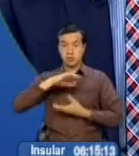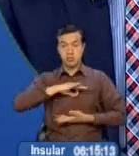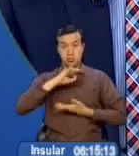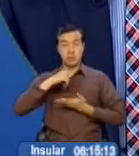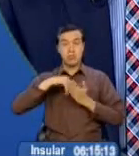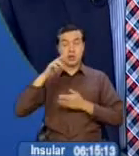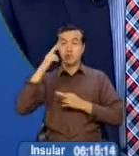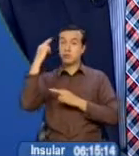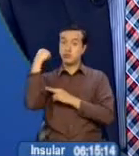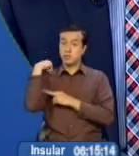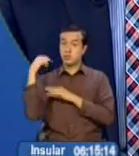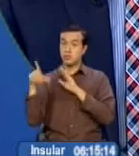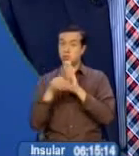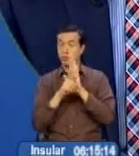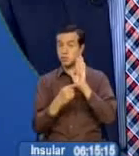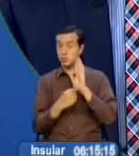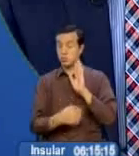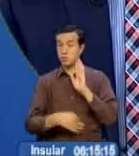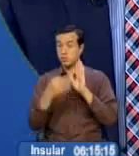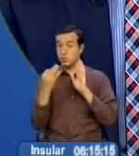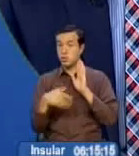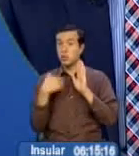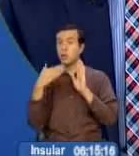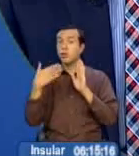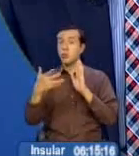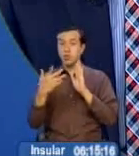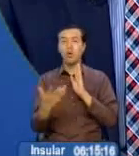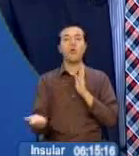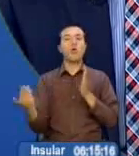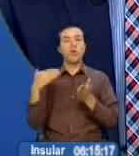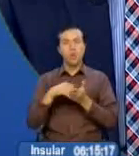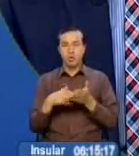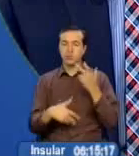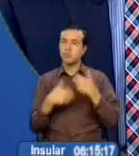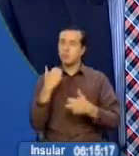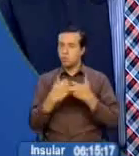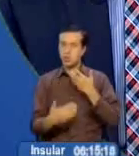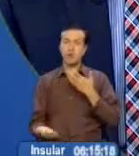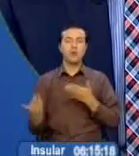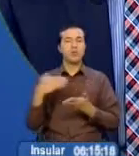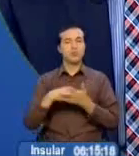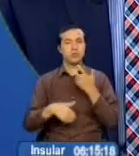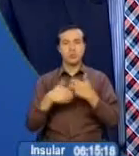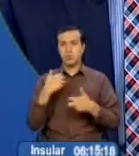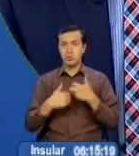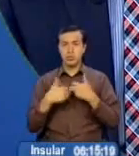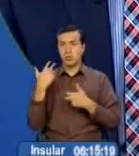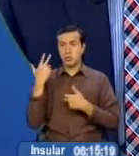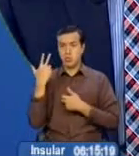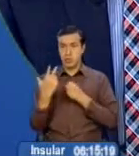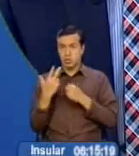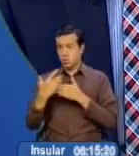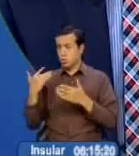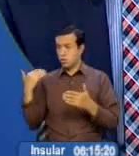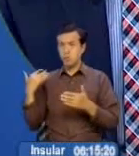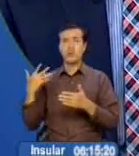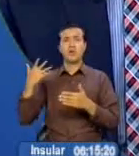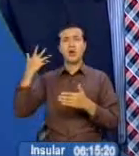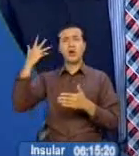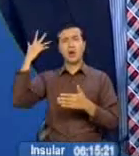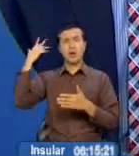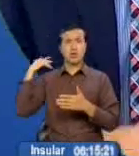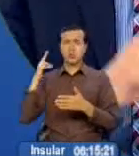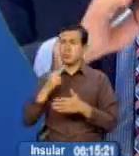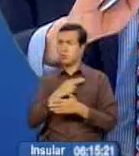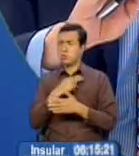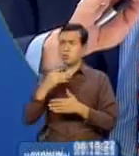de las responsabilidades legales, pues vamos a seguir en el mismo círculo vicioso, no de ahora, de estos tres últimos años, de hace décadas de